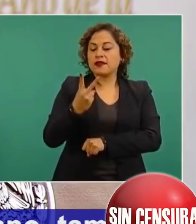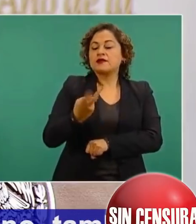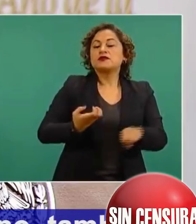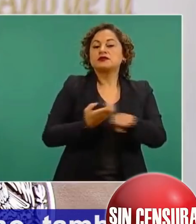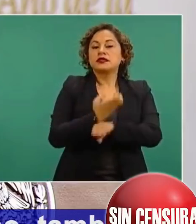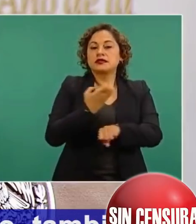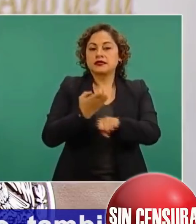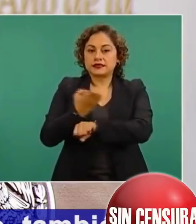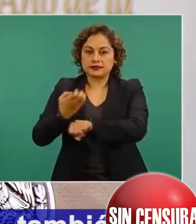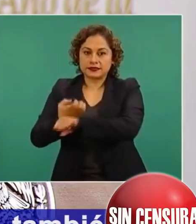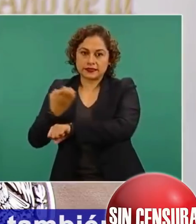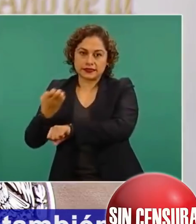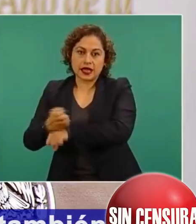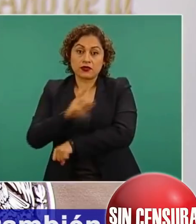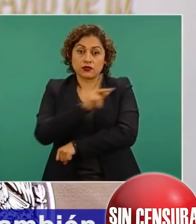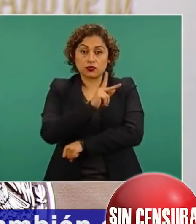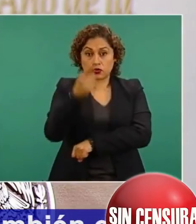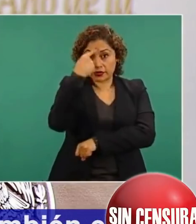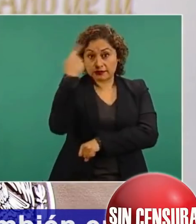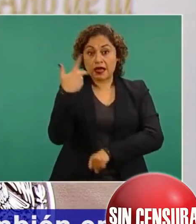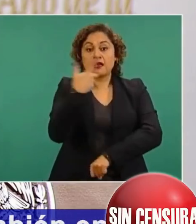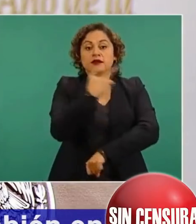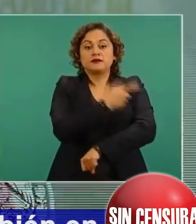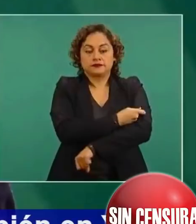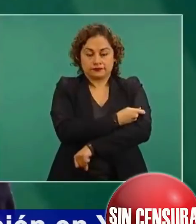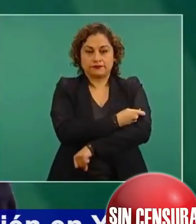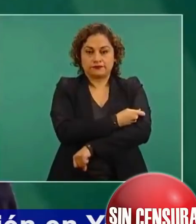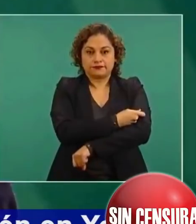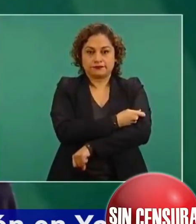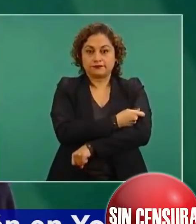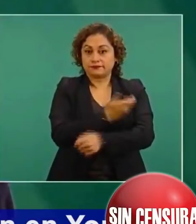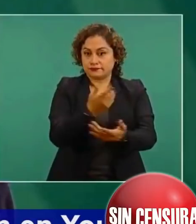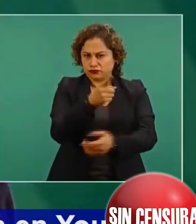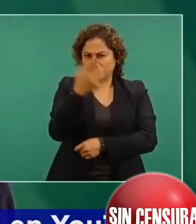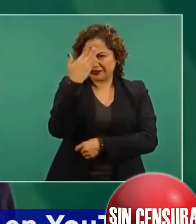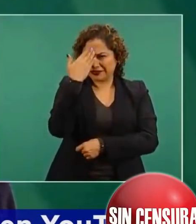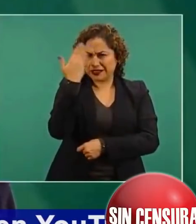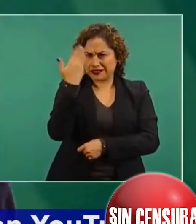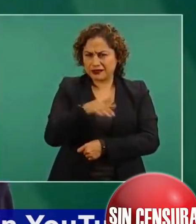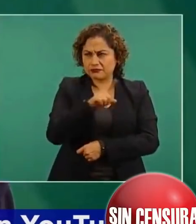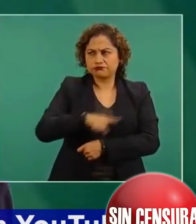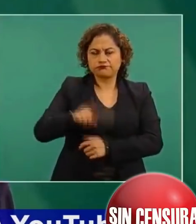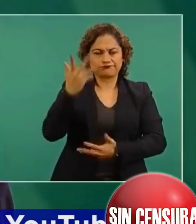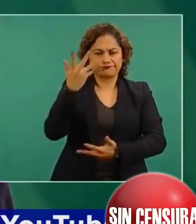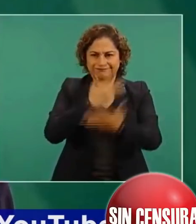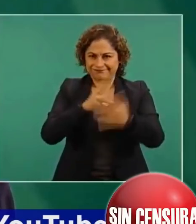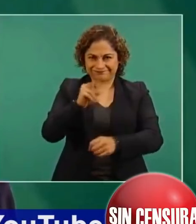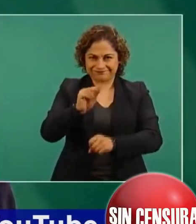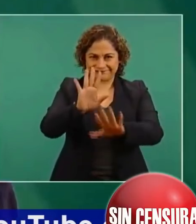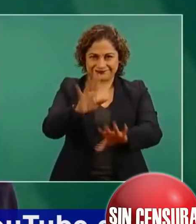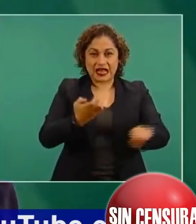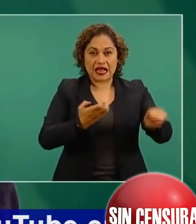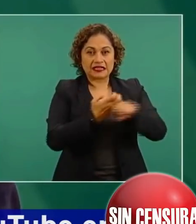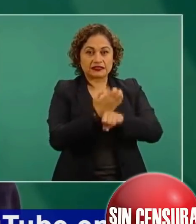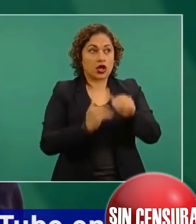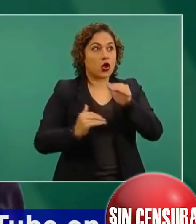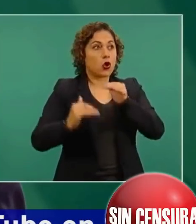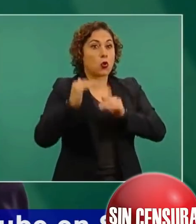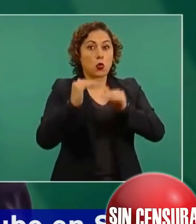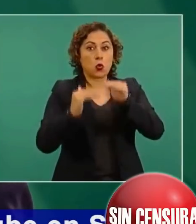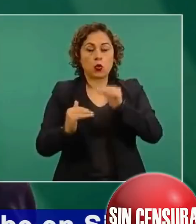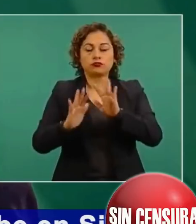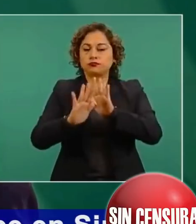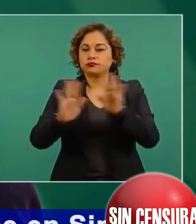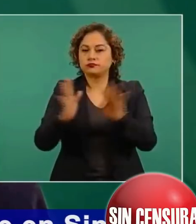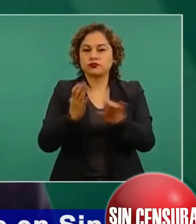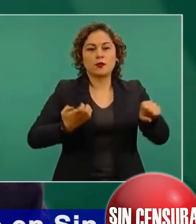es el total de las entidades federativas de México, tienen el mismo nivel de prioridad. Nadie tiene preferencias sobre otro,